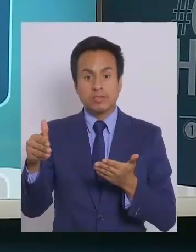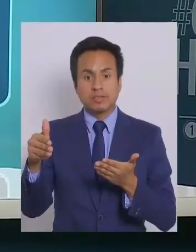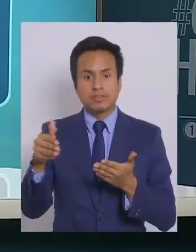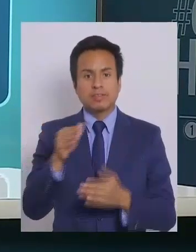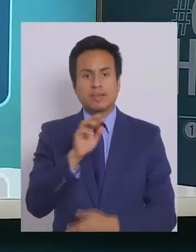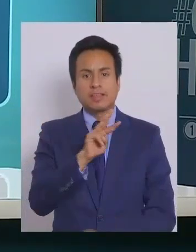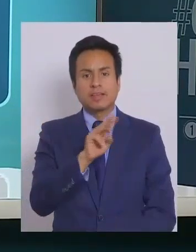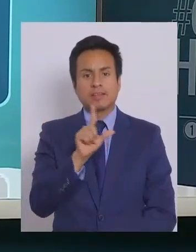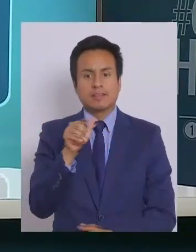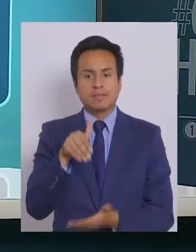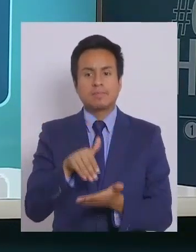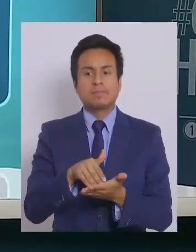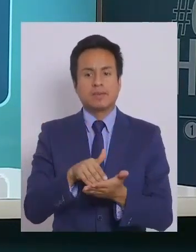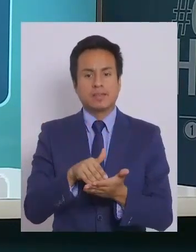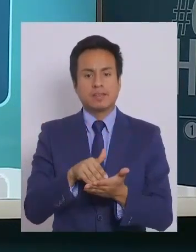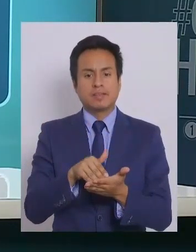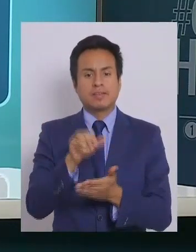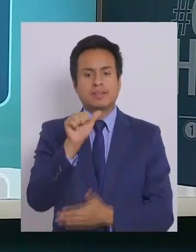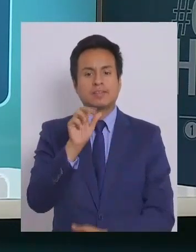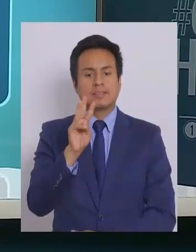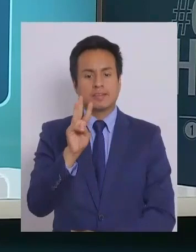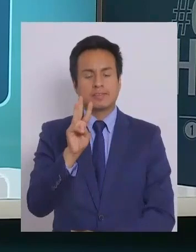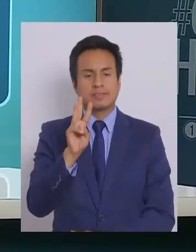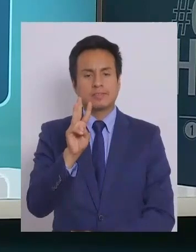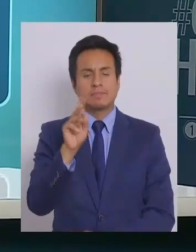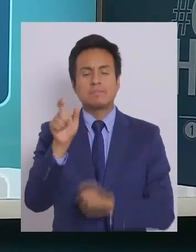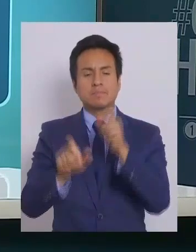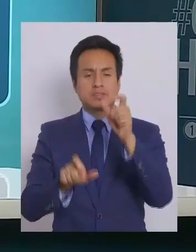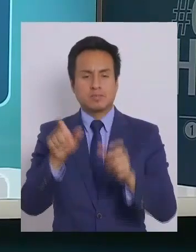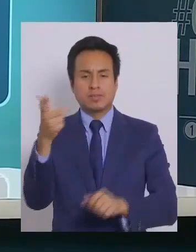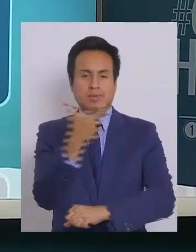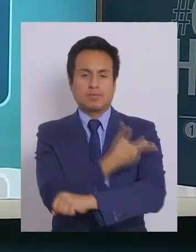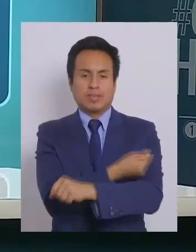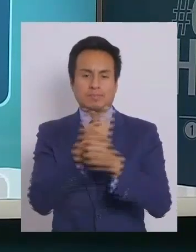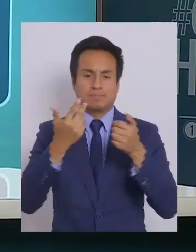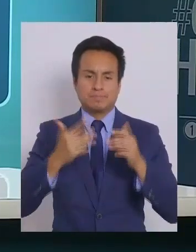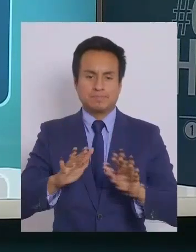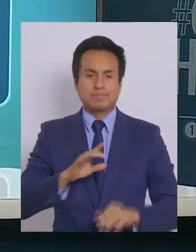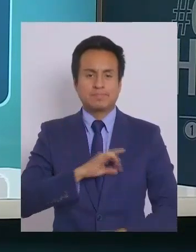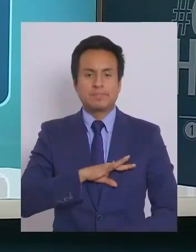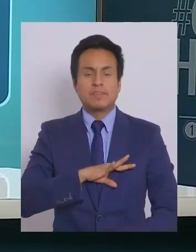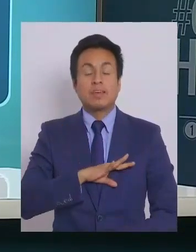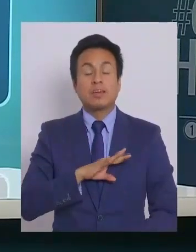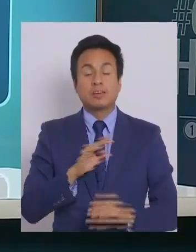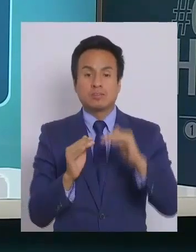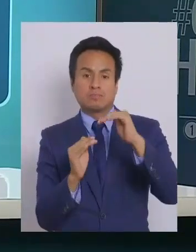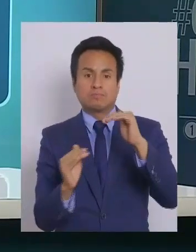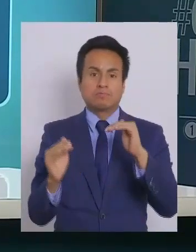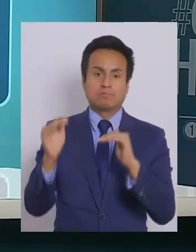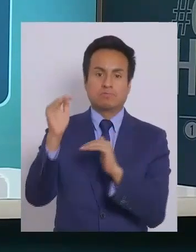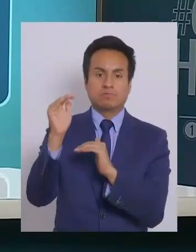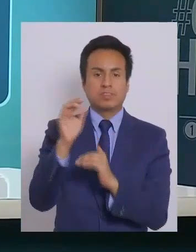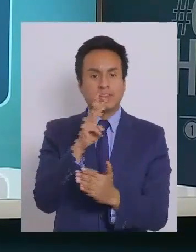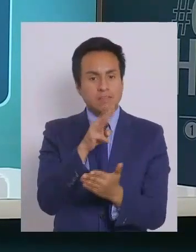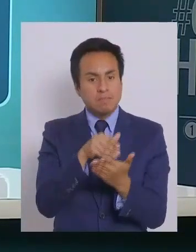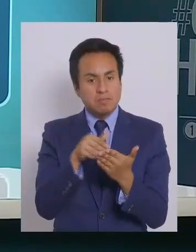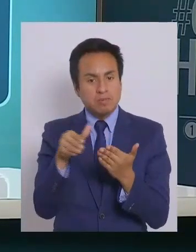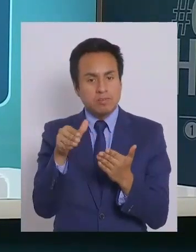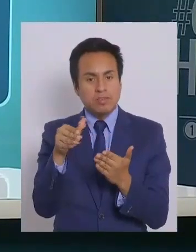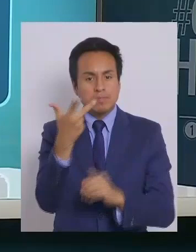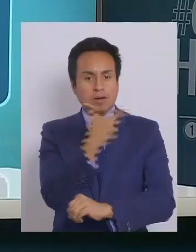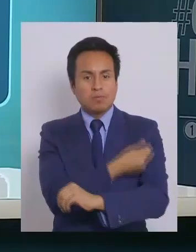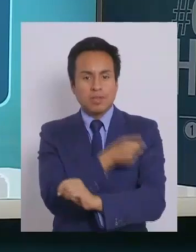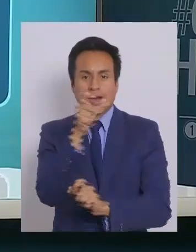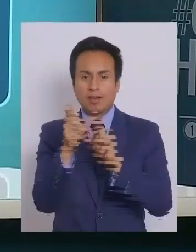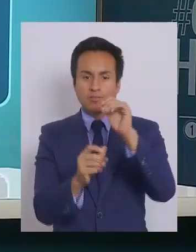37 mil 63 personas vacunadas hemos sobrepasado los tres millones de